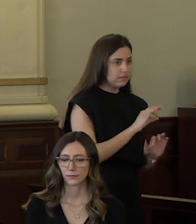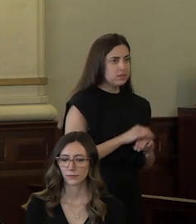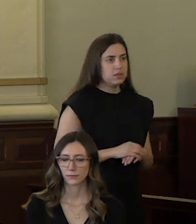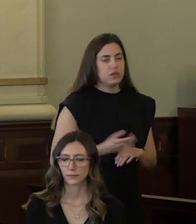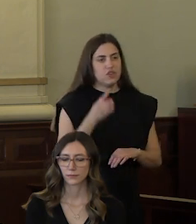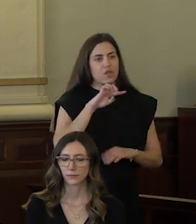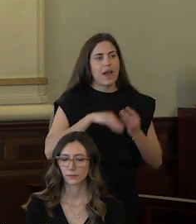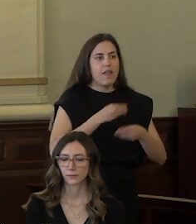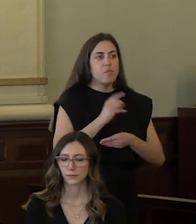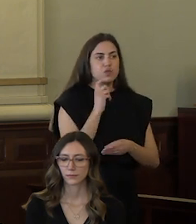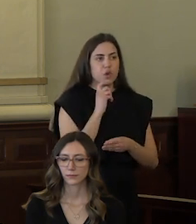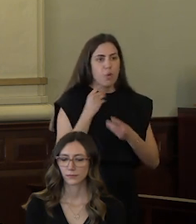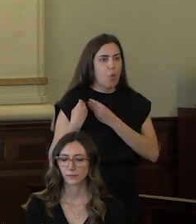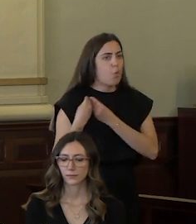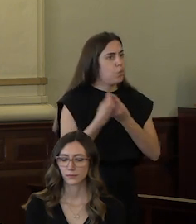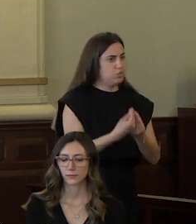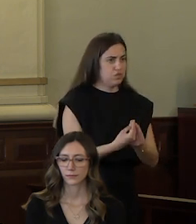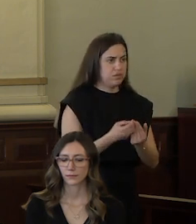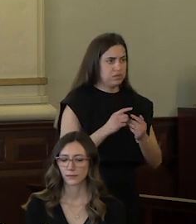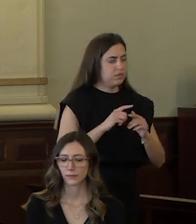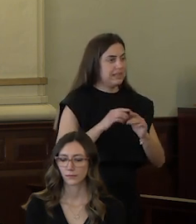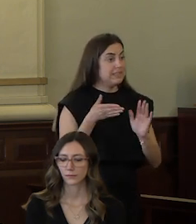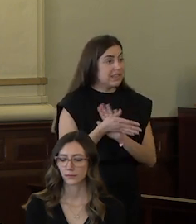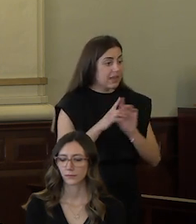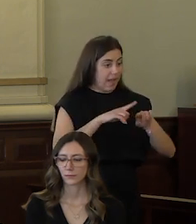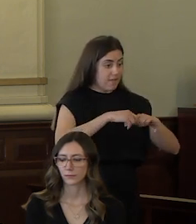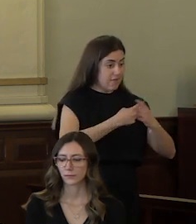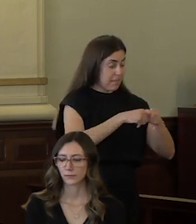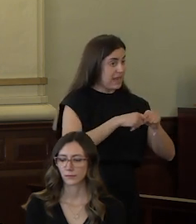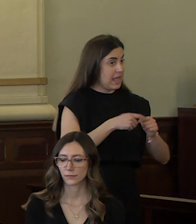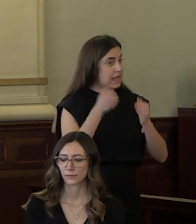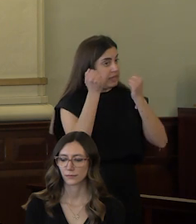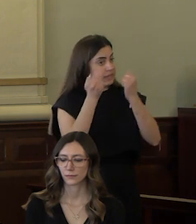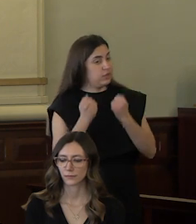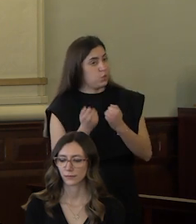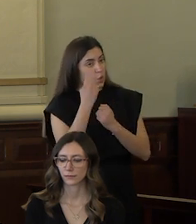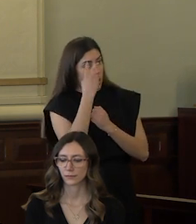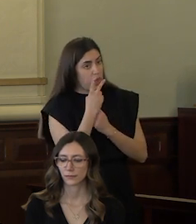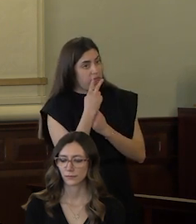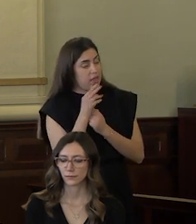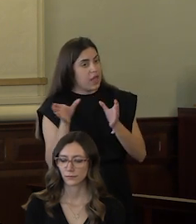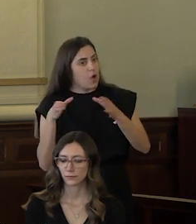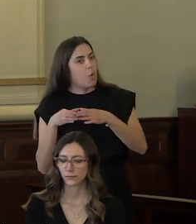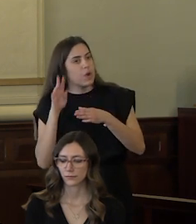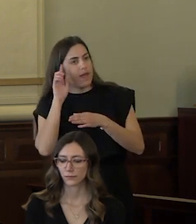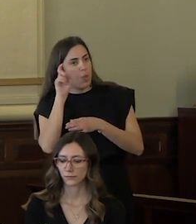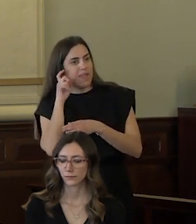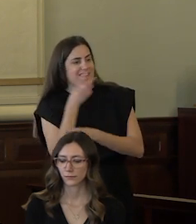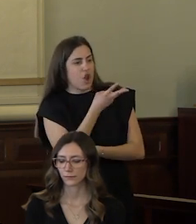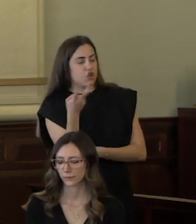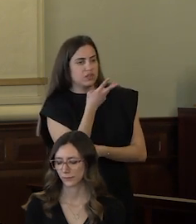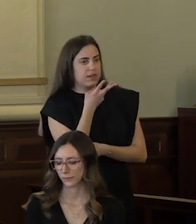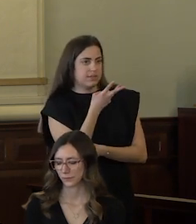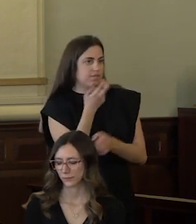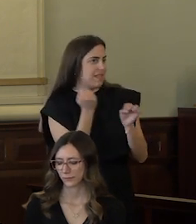hacer juntos. Familia, una institución como la ONCE y obviamente la comunidad educativa. Y